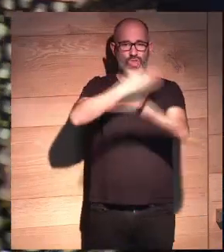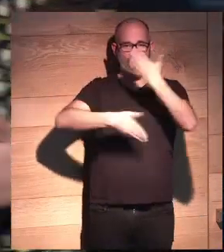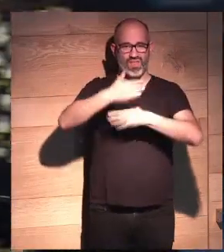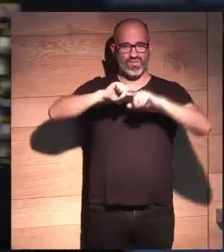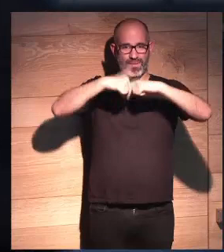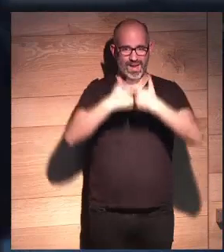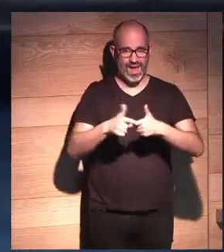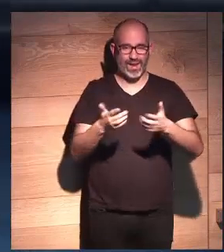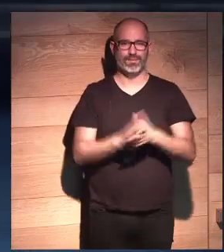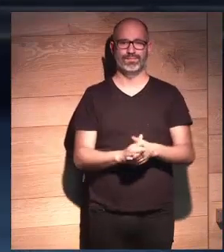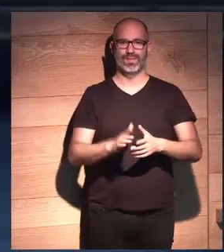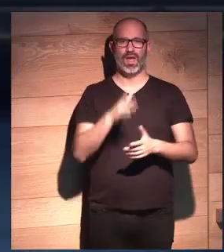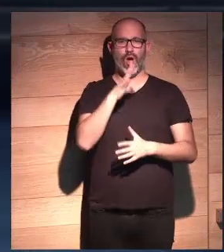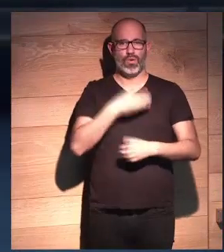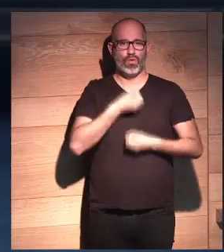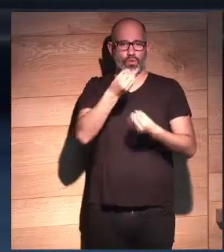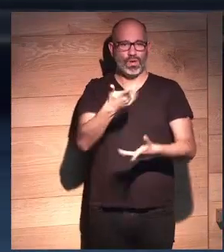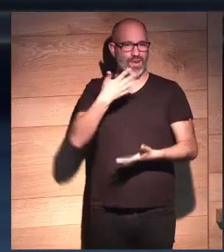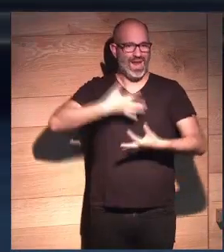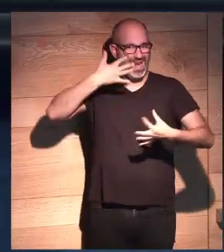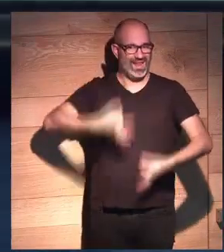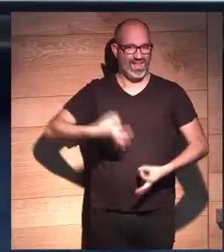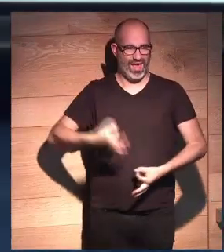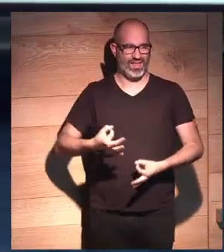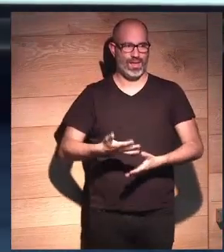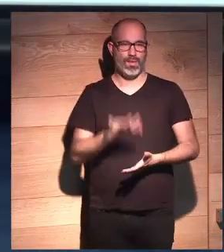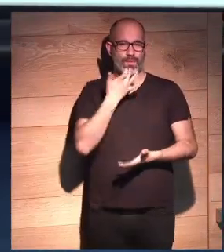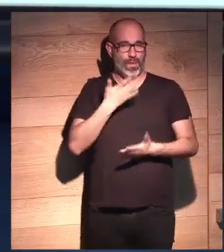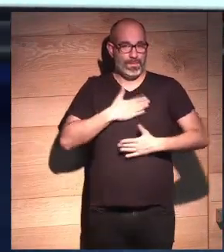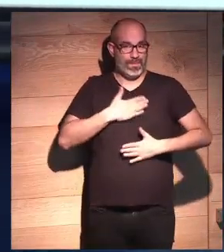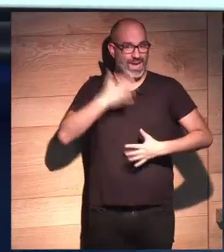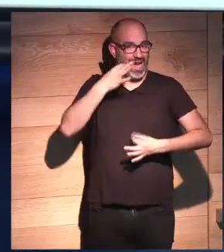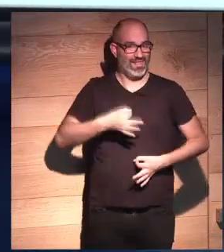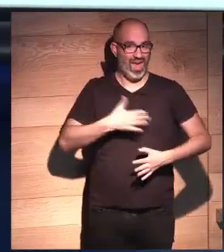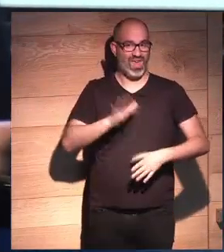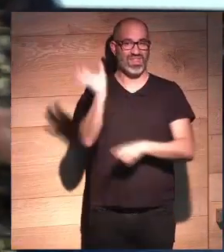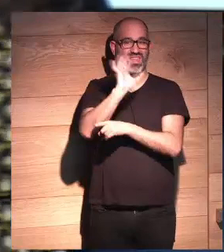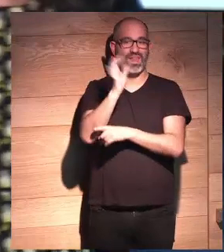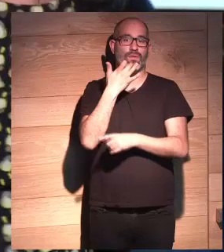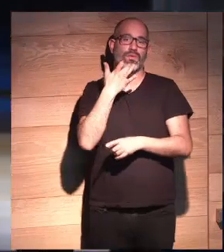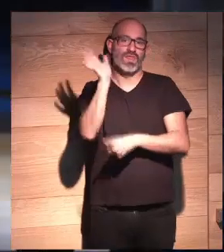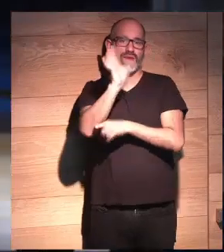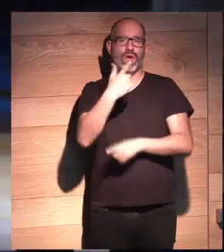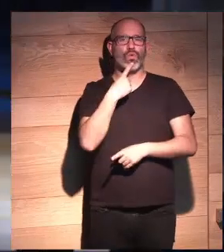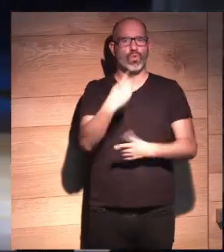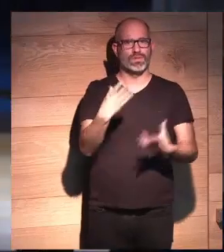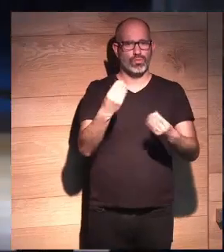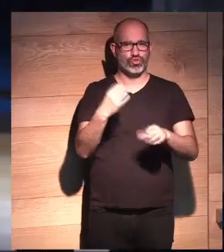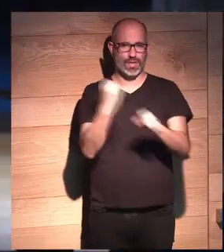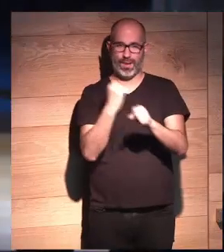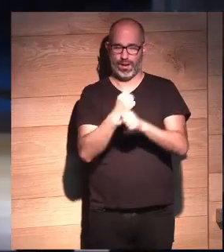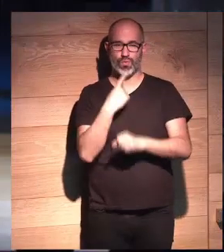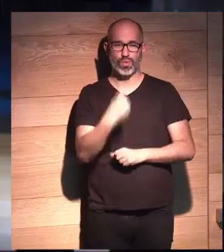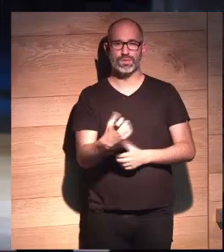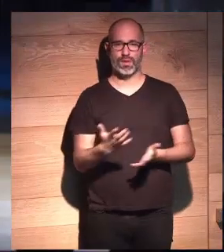familiar. Y es que os vengo a contar una realidad. Mi realidad es que en el cine cuesta muchísimo trabajar.